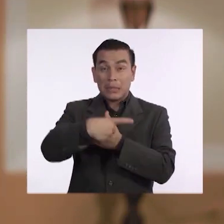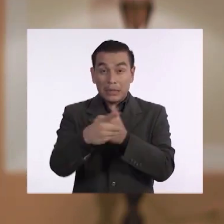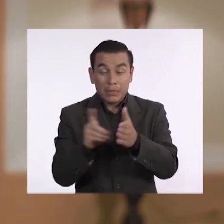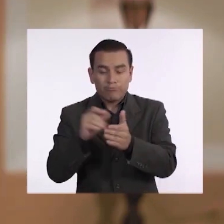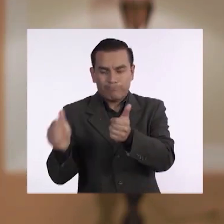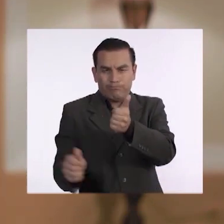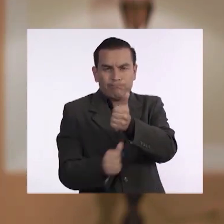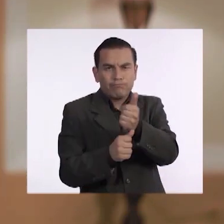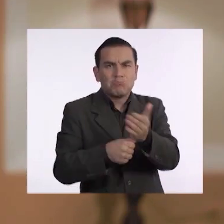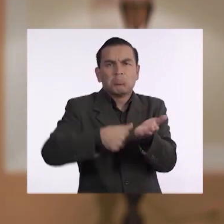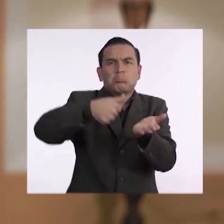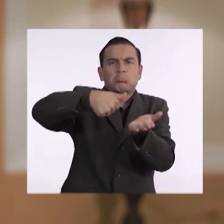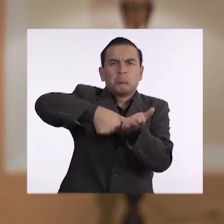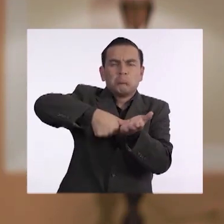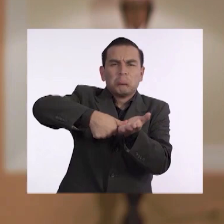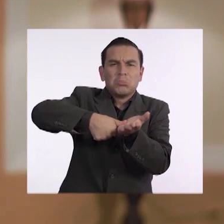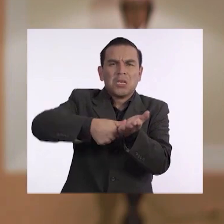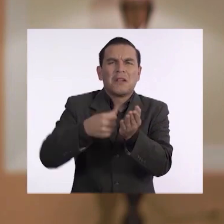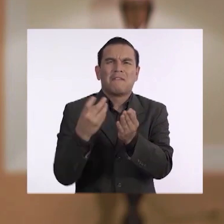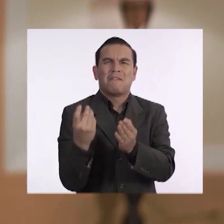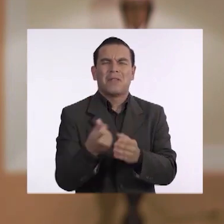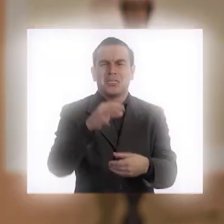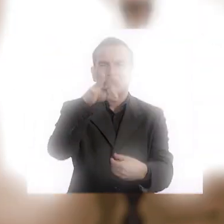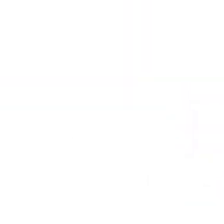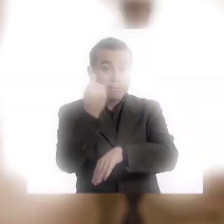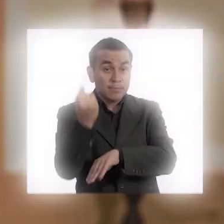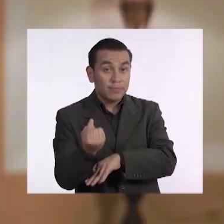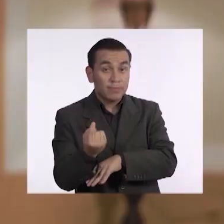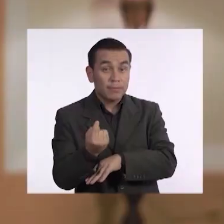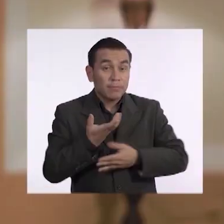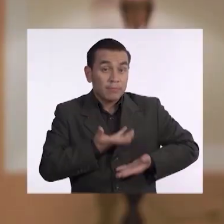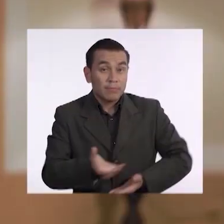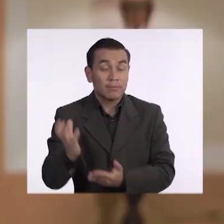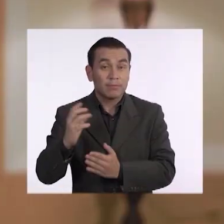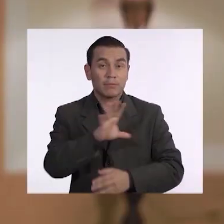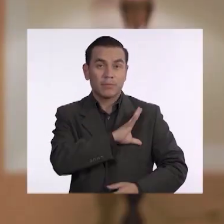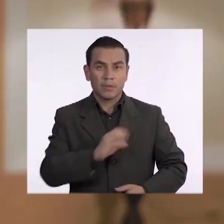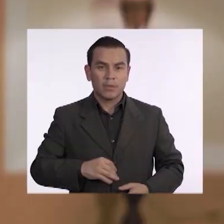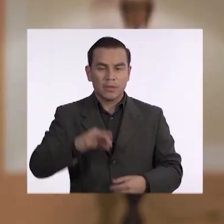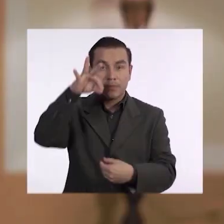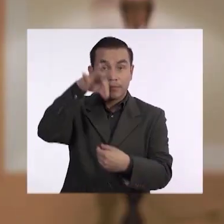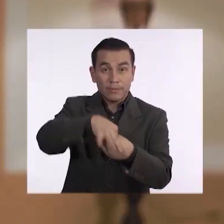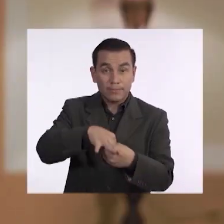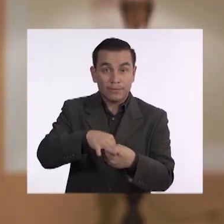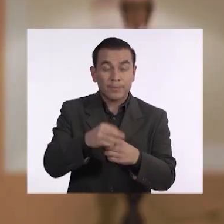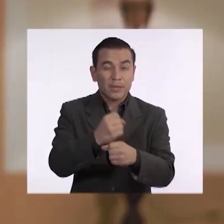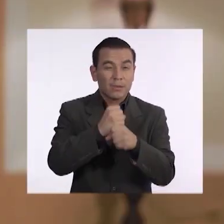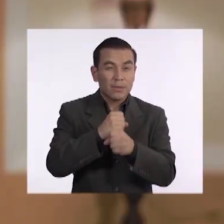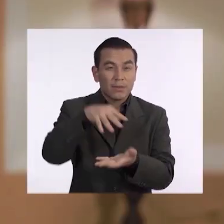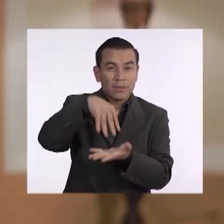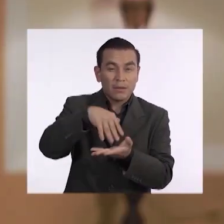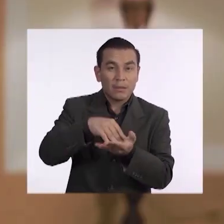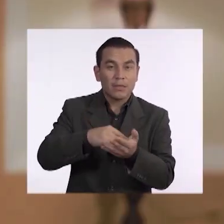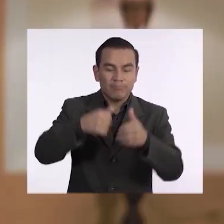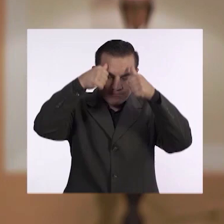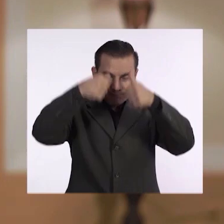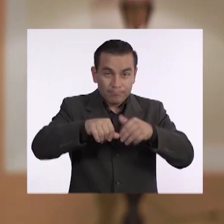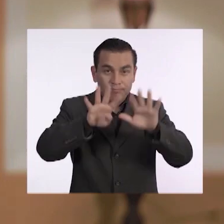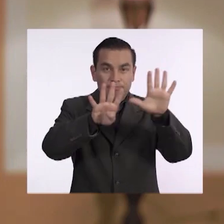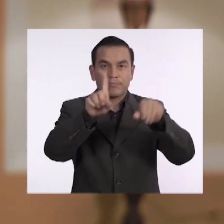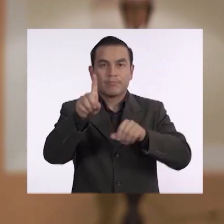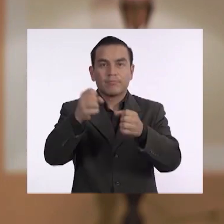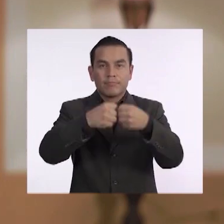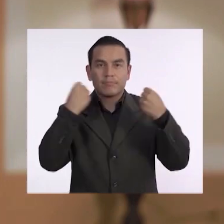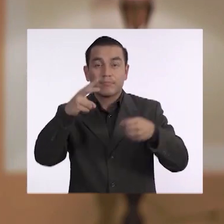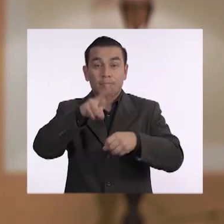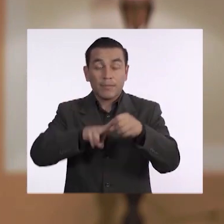que lo haga solo tienen que apretar un botón ustedes o su suplente que voten a favor de la seguridad de todo nuestro pueblo que aprueben los 91 millones de